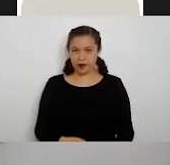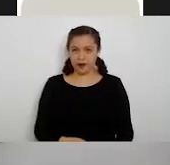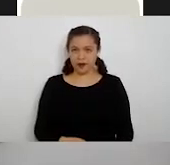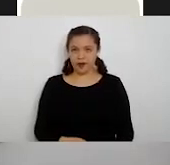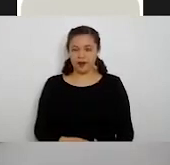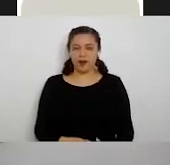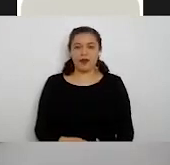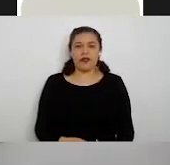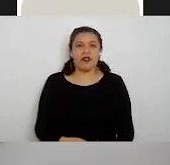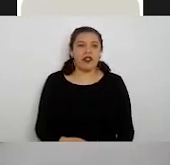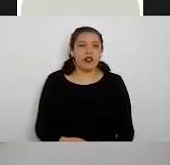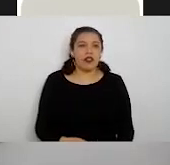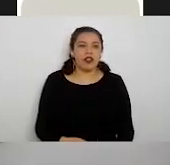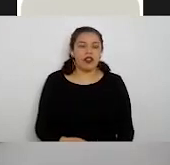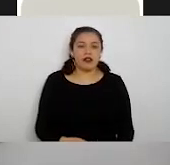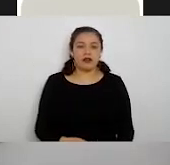altamente